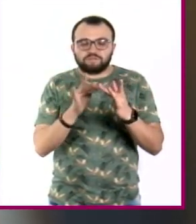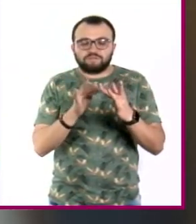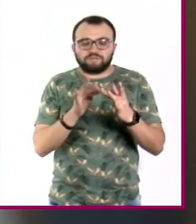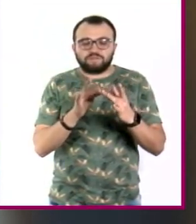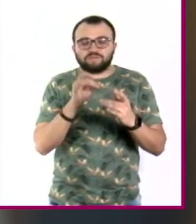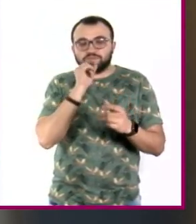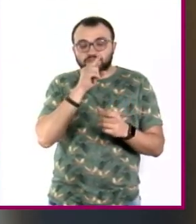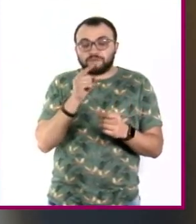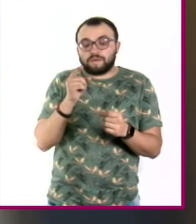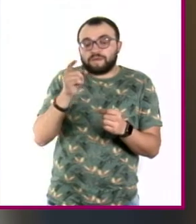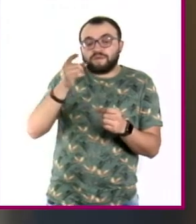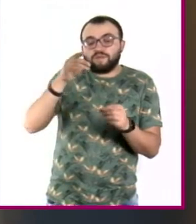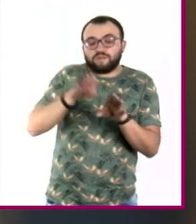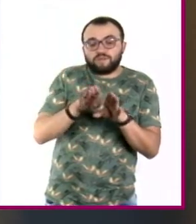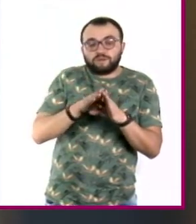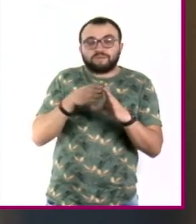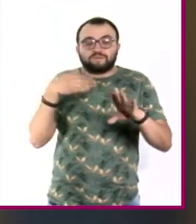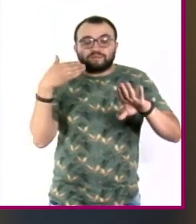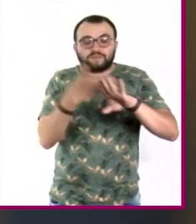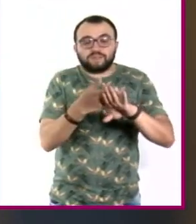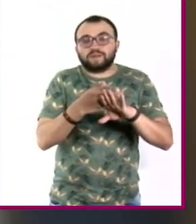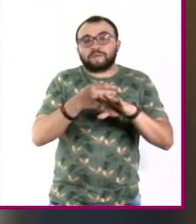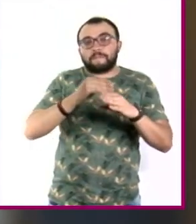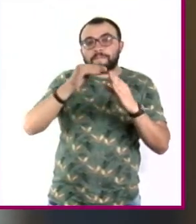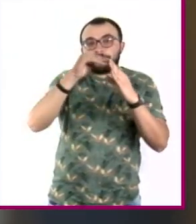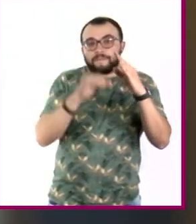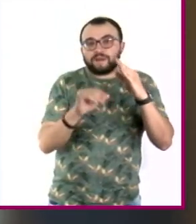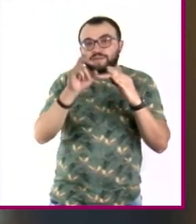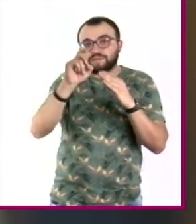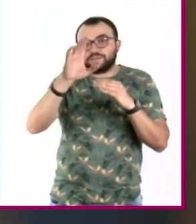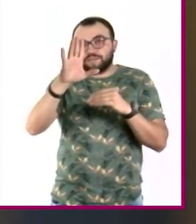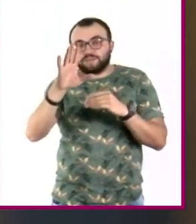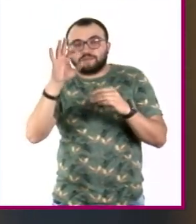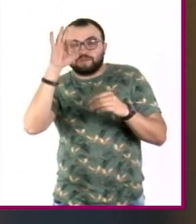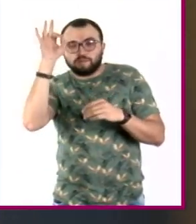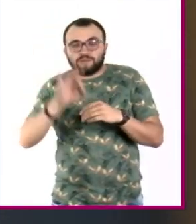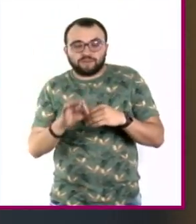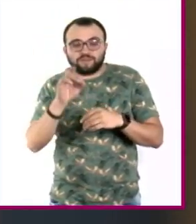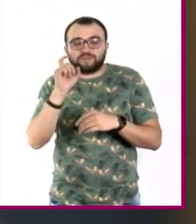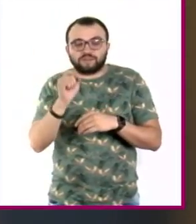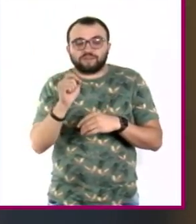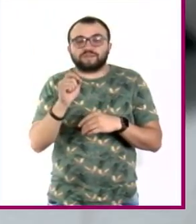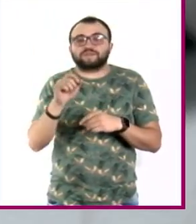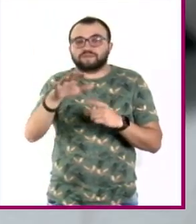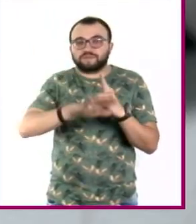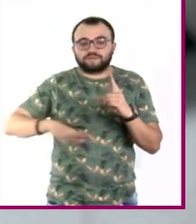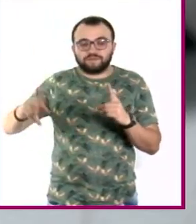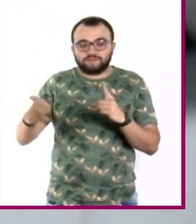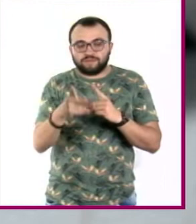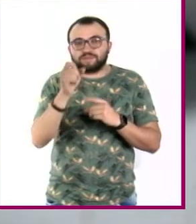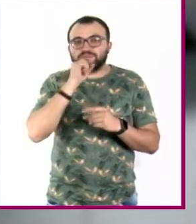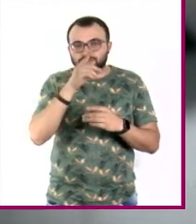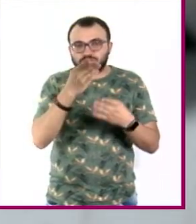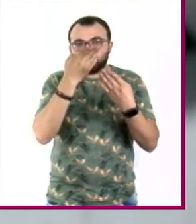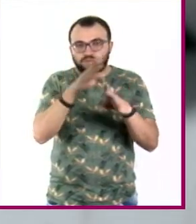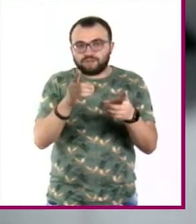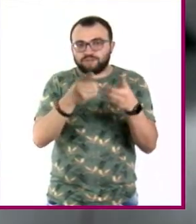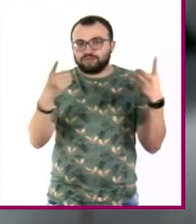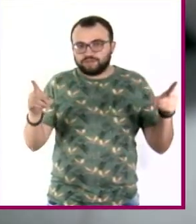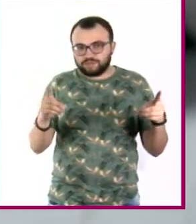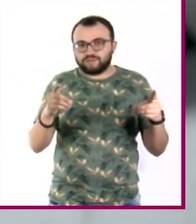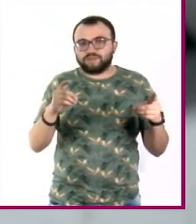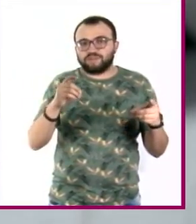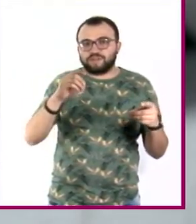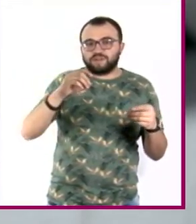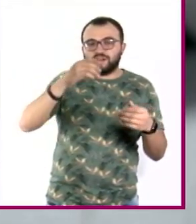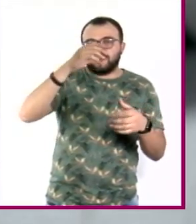del 31% de la población rural, basado en información que publicó el Banco de Desarrollo de América Latina. Un reporte de la